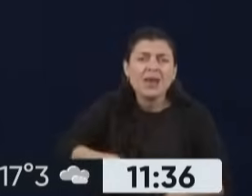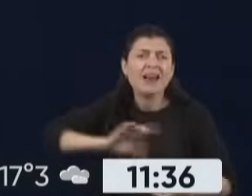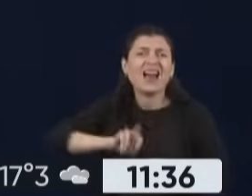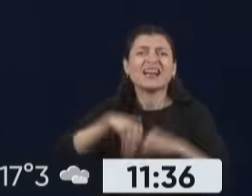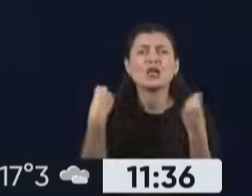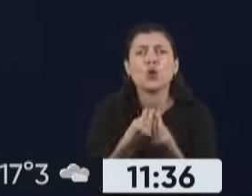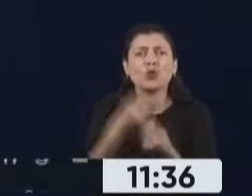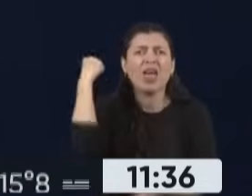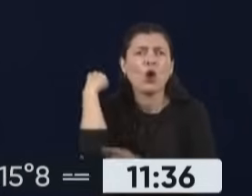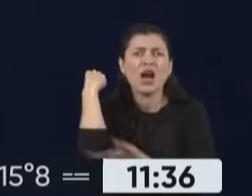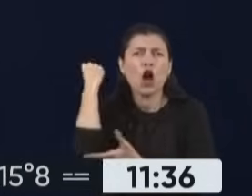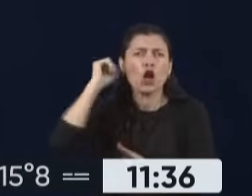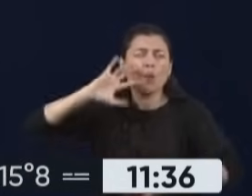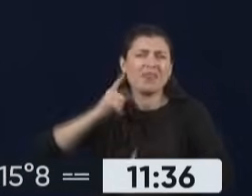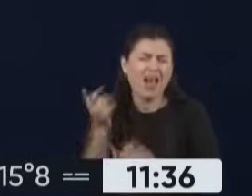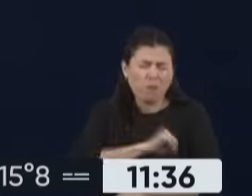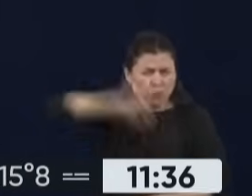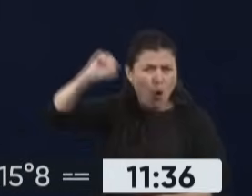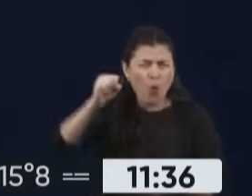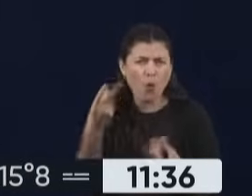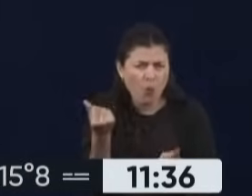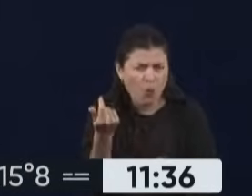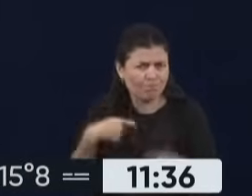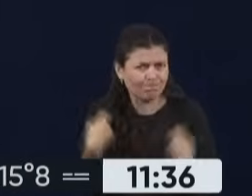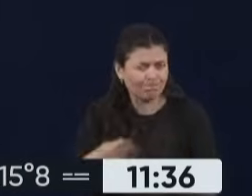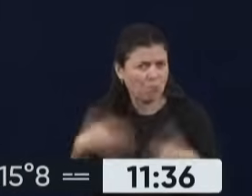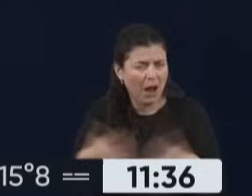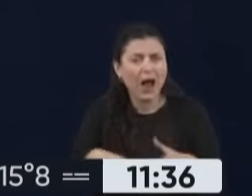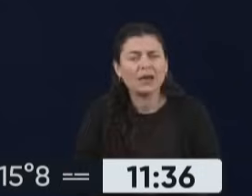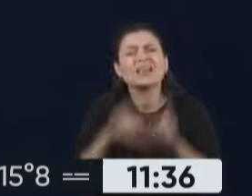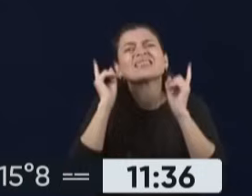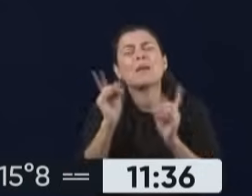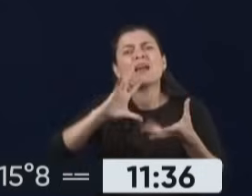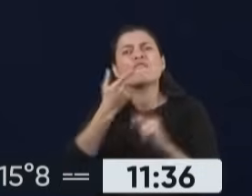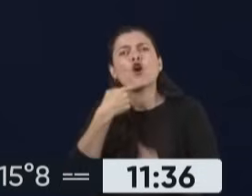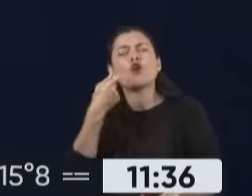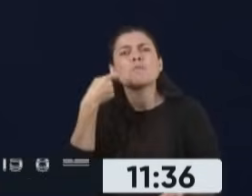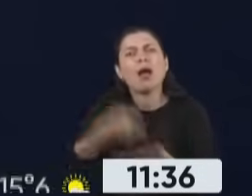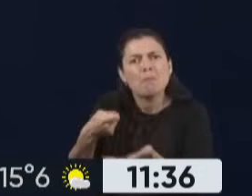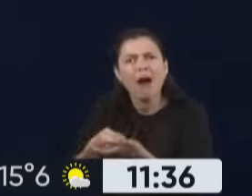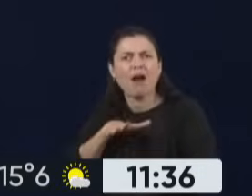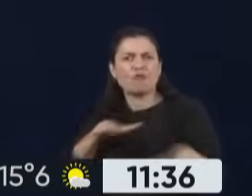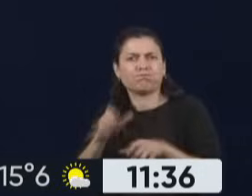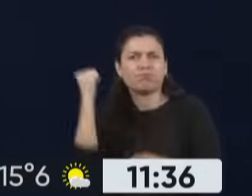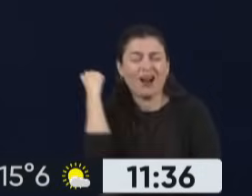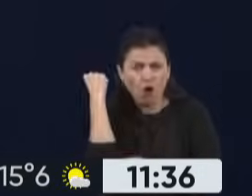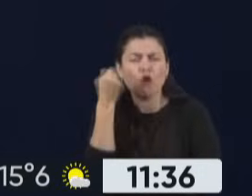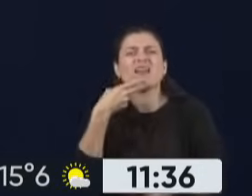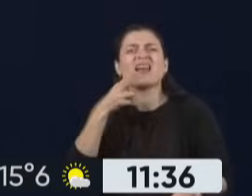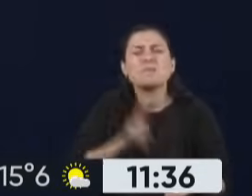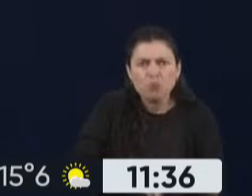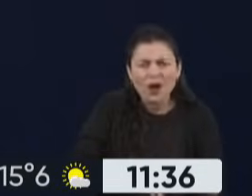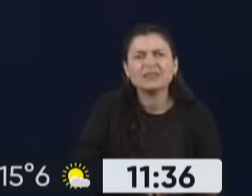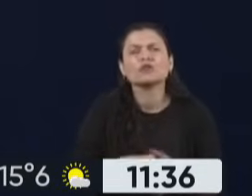vez más altos, pero con un sistema tributario que no actualizaba sus topes fiscales y sus mínimos